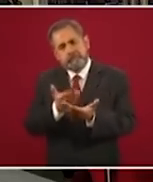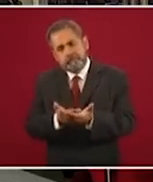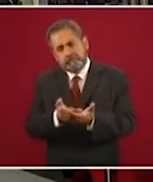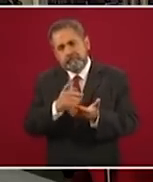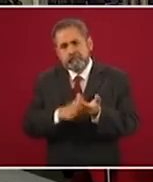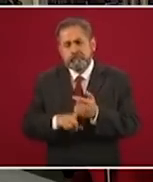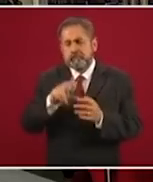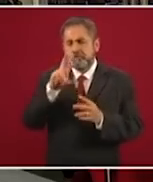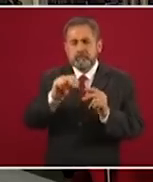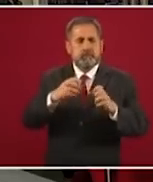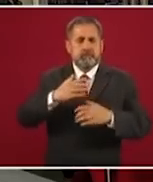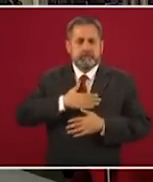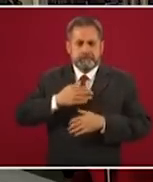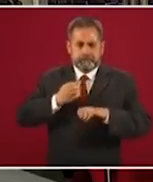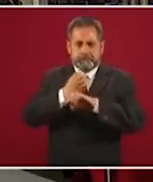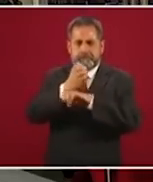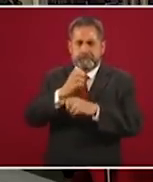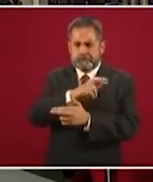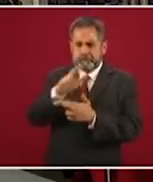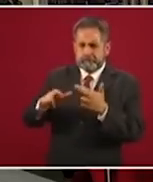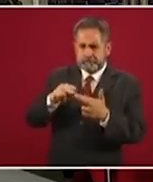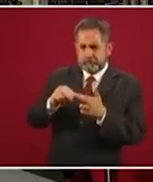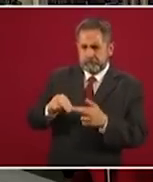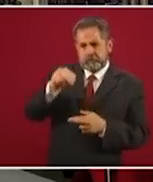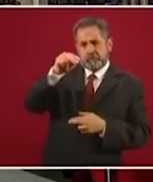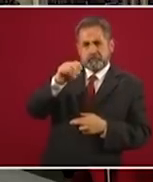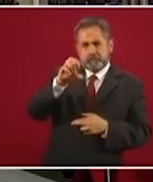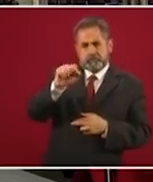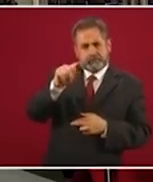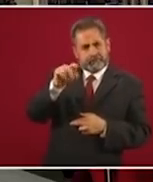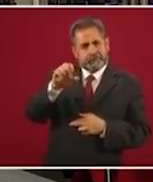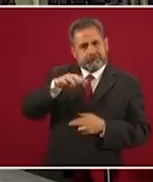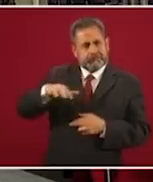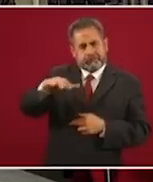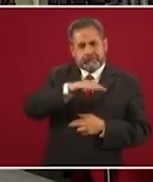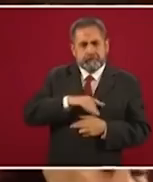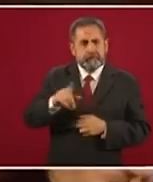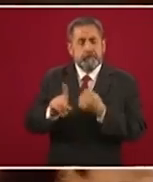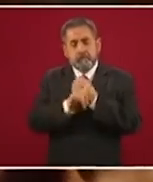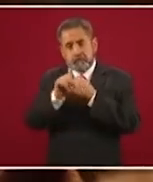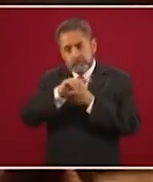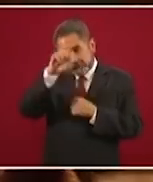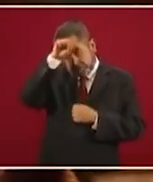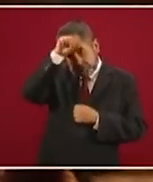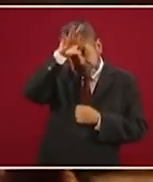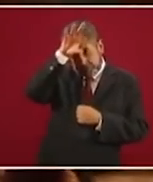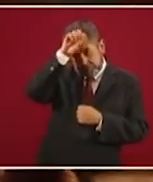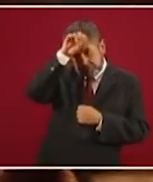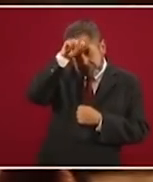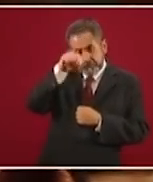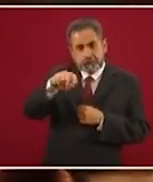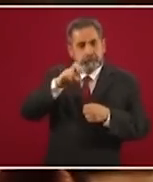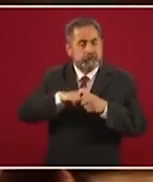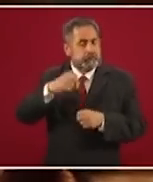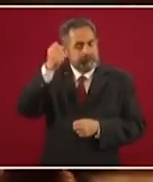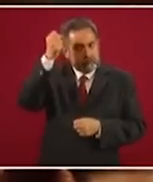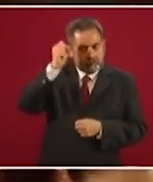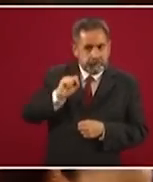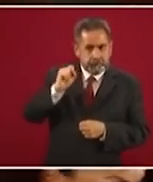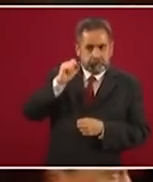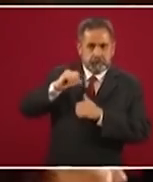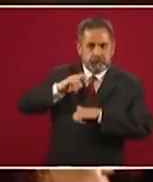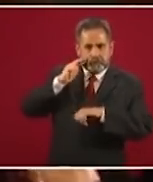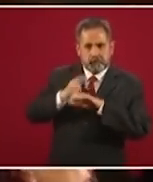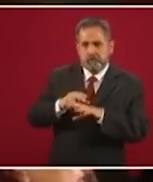no es de mi estado, pero sí es de la región noroeste. Hay un problema en una mina de Sinaloa. Quizás le correspondería